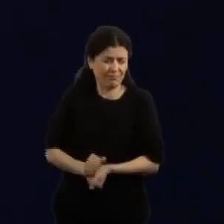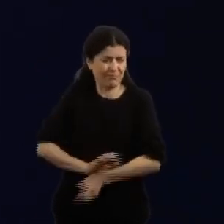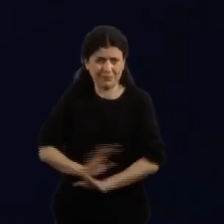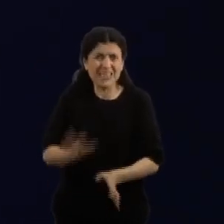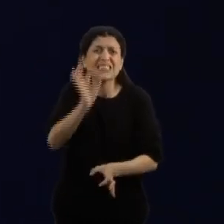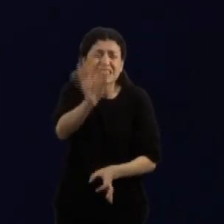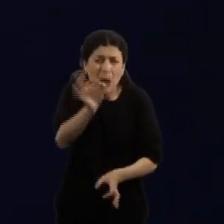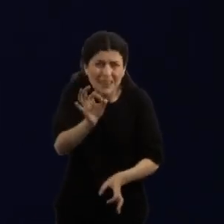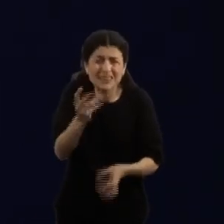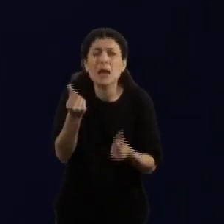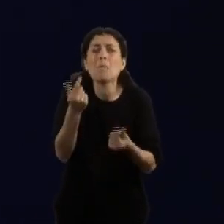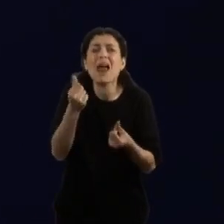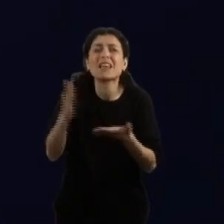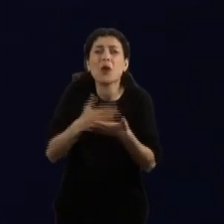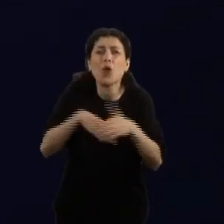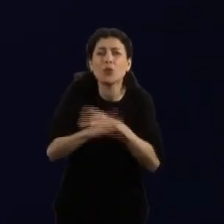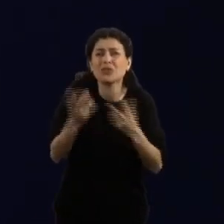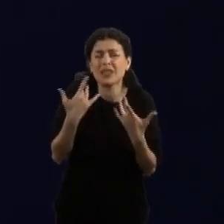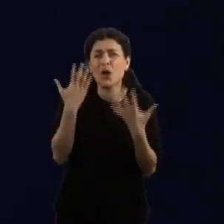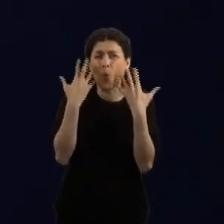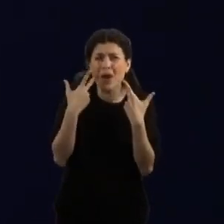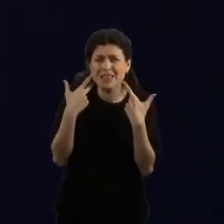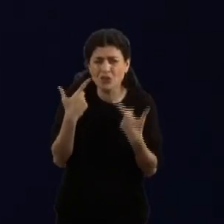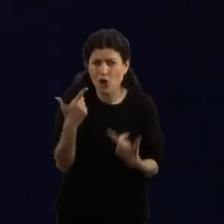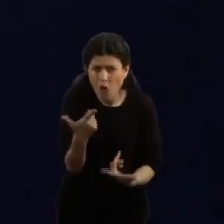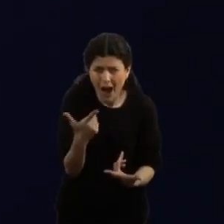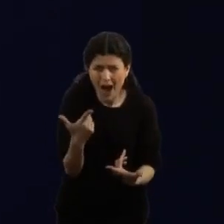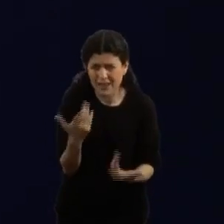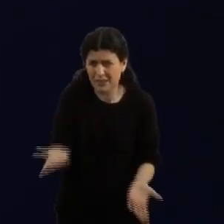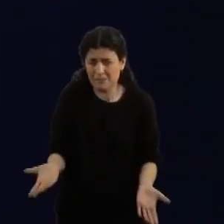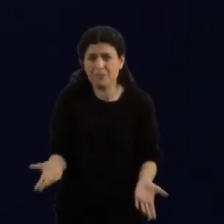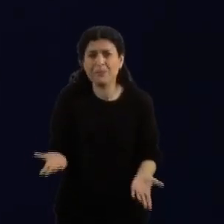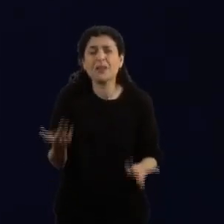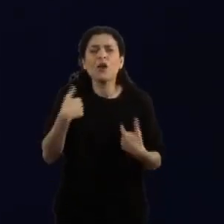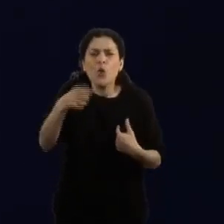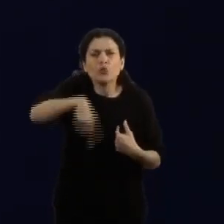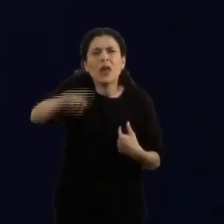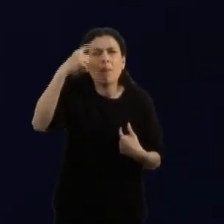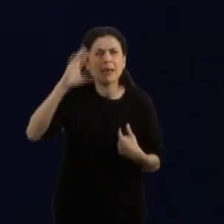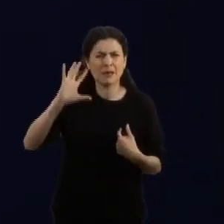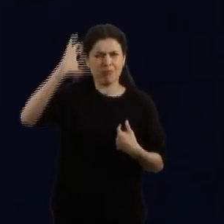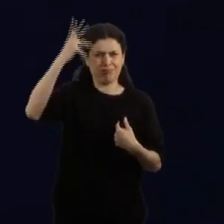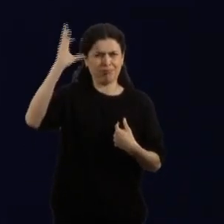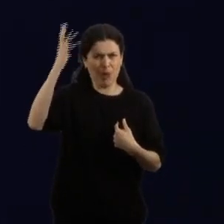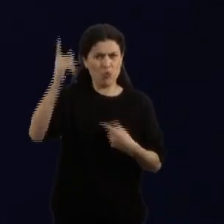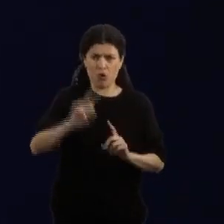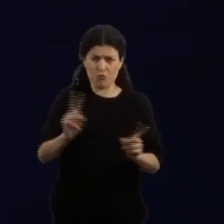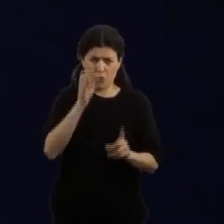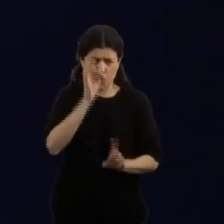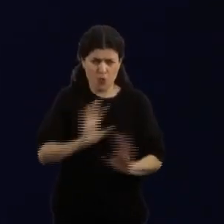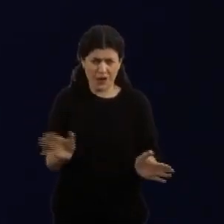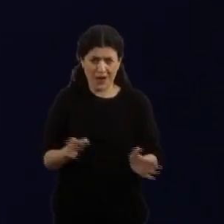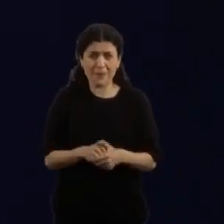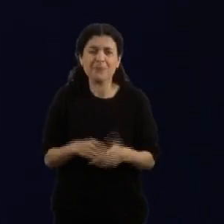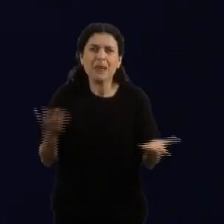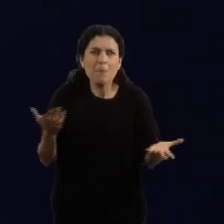moneda. Digo, la verdad que la comparación no me pone de mal humor, porque no me van a ver de mal humor nunca, pero